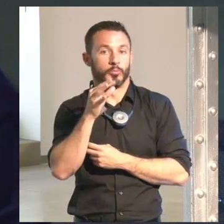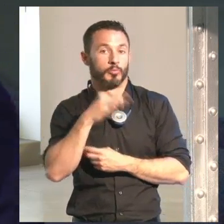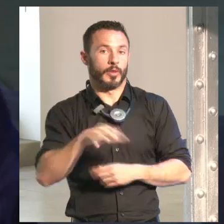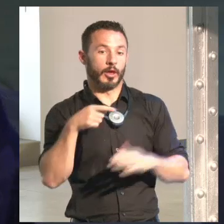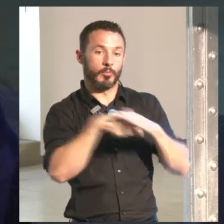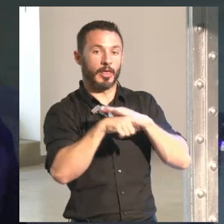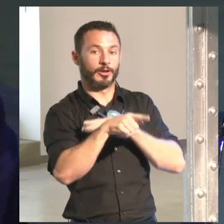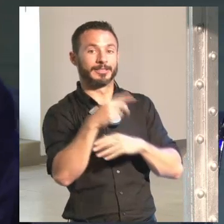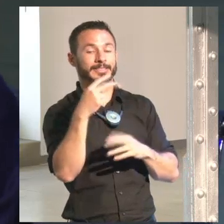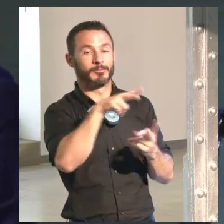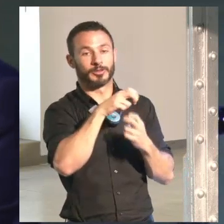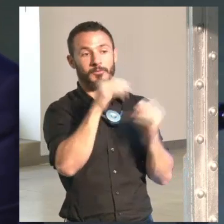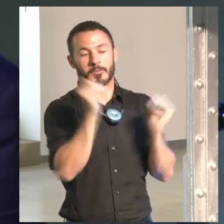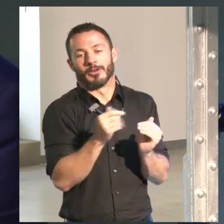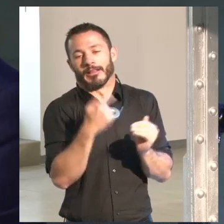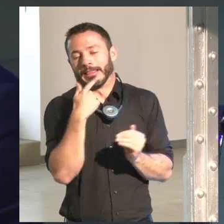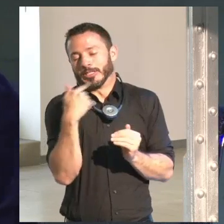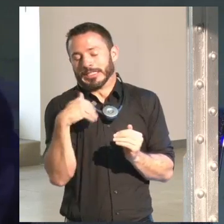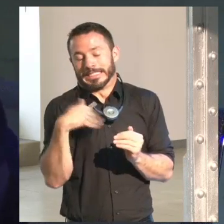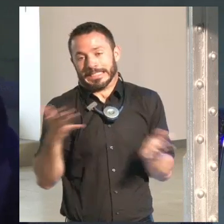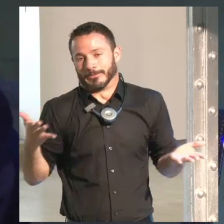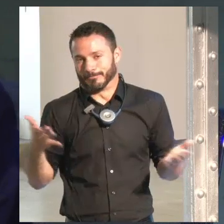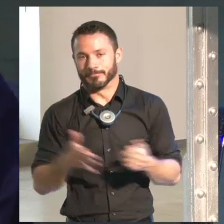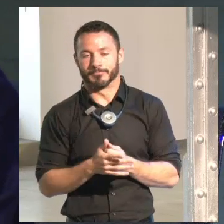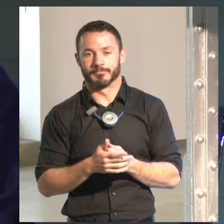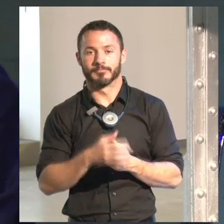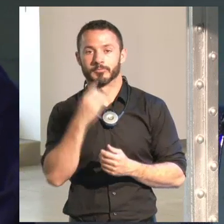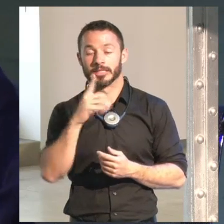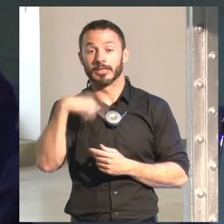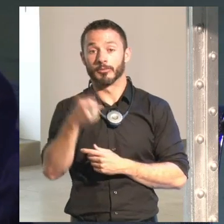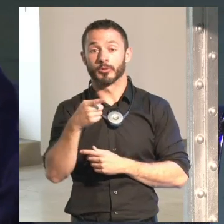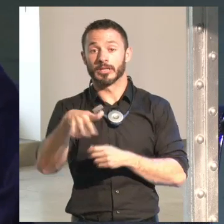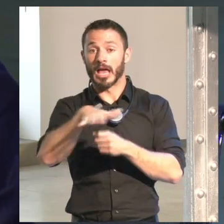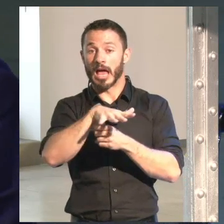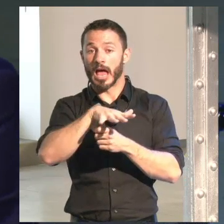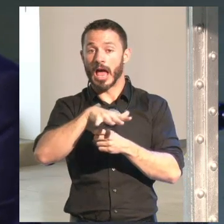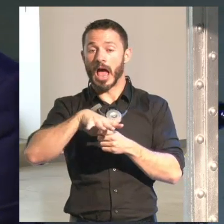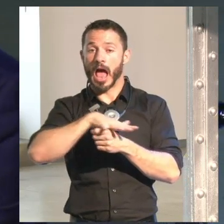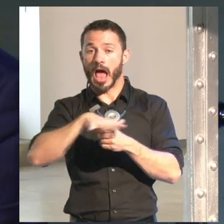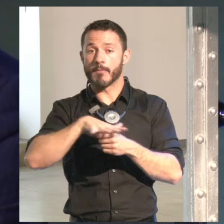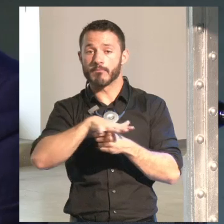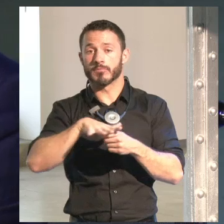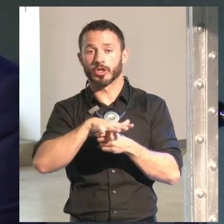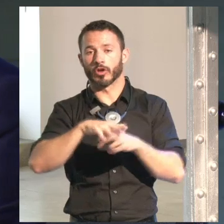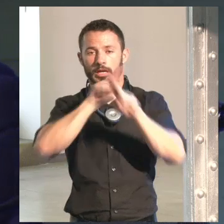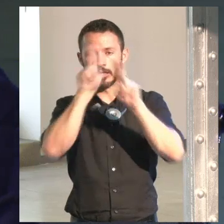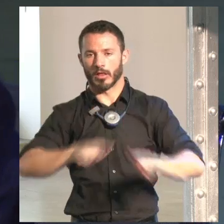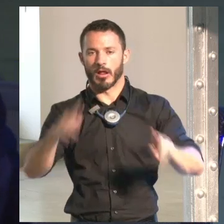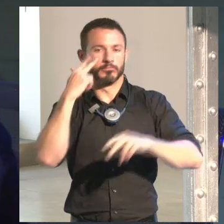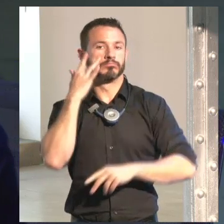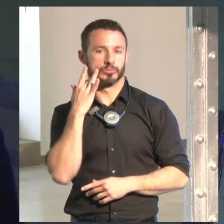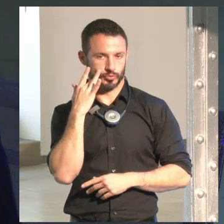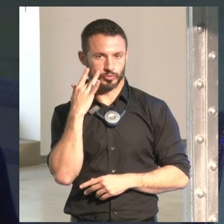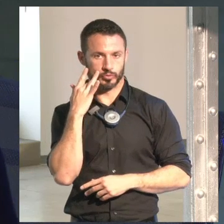forma, y ya he dicho algo, ¿no? Entonces, luego nos vamos al ámbito internacional puro, ¿no? Lo que es